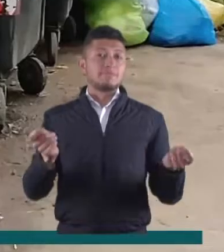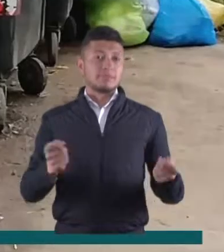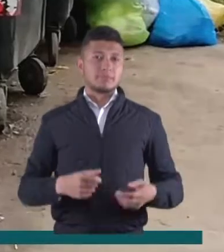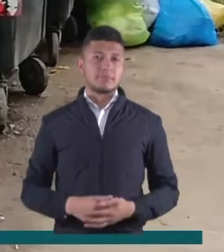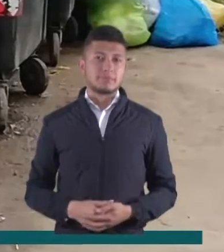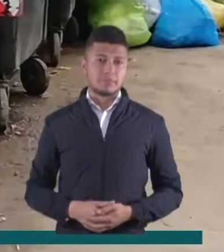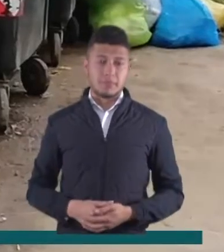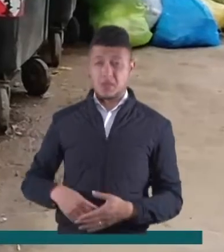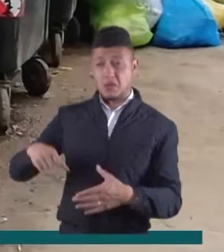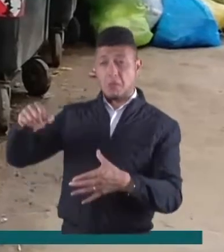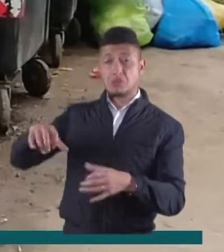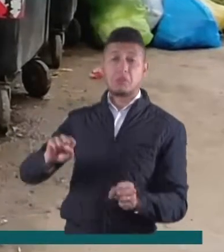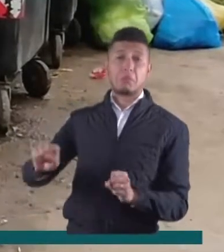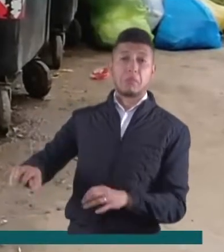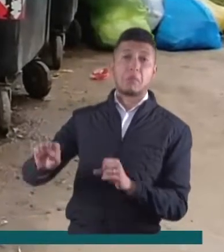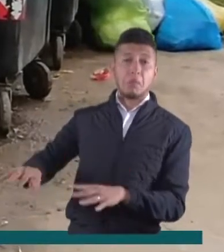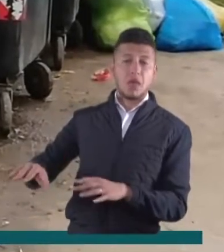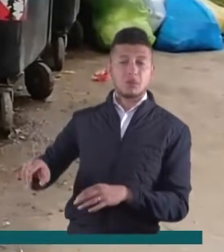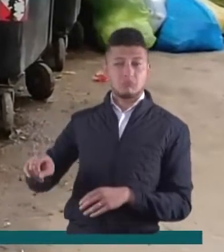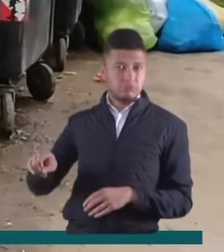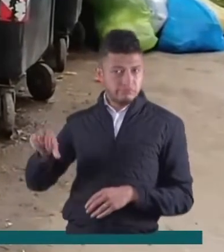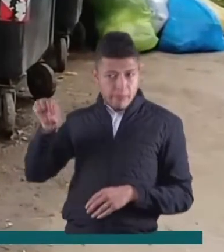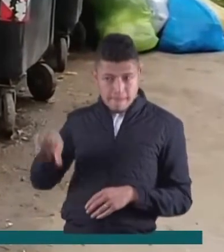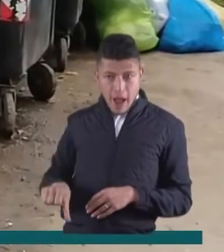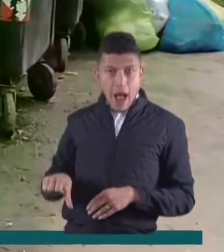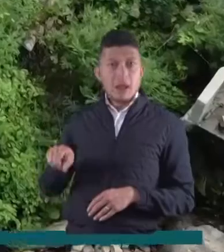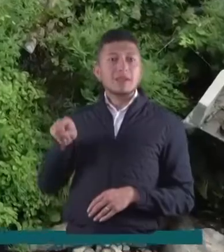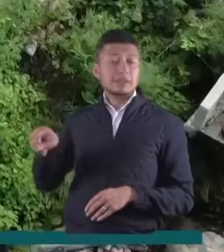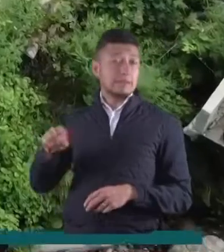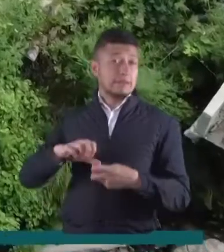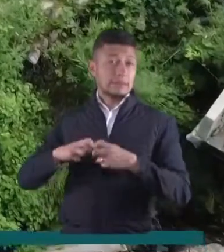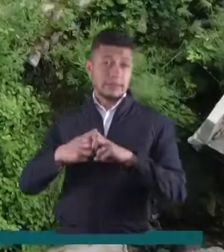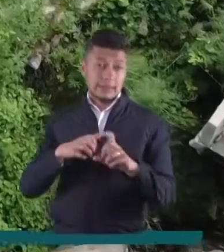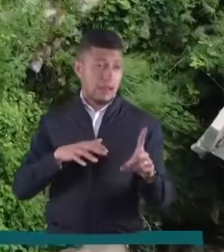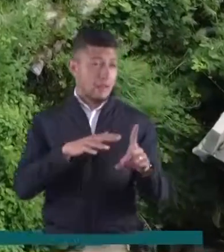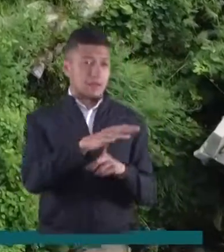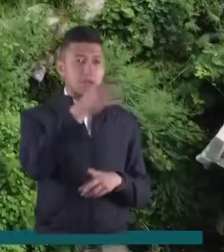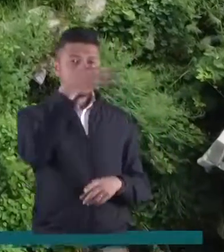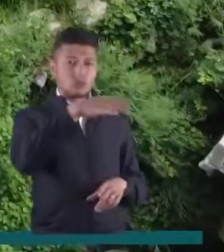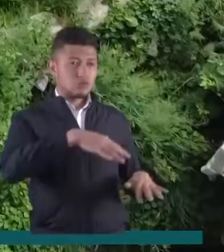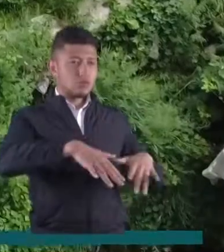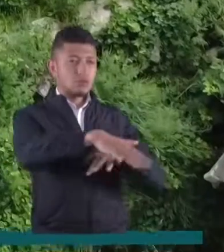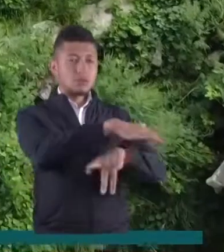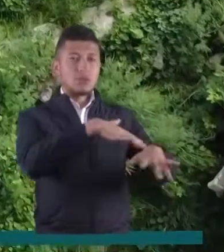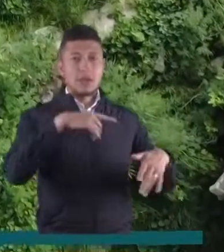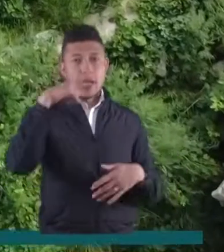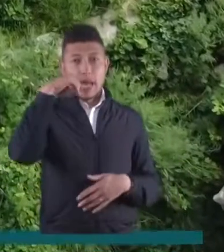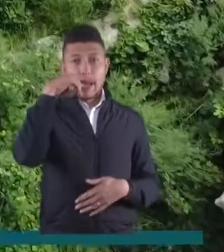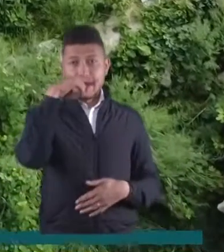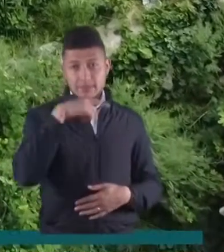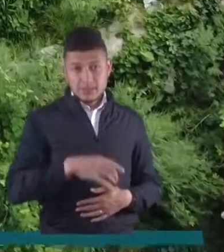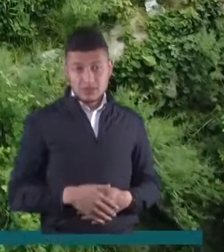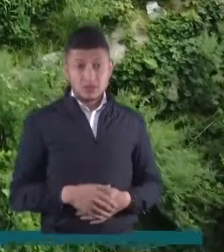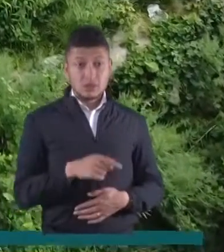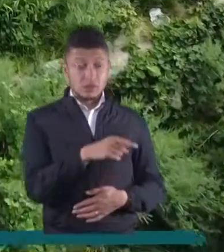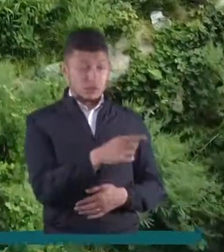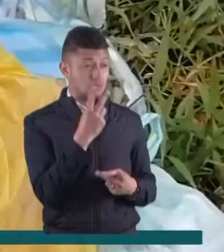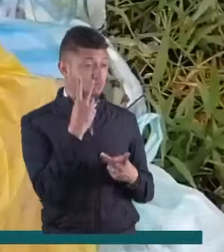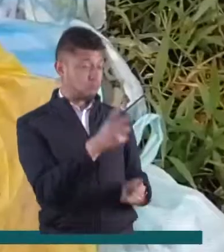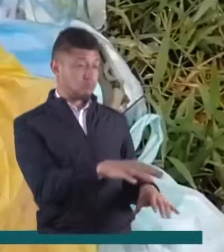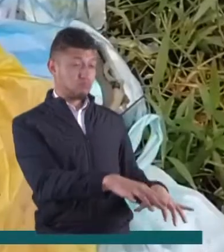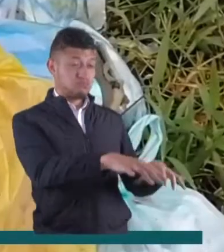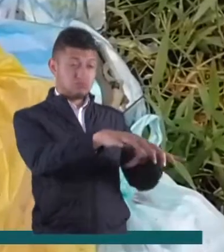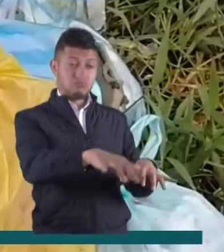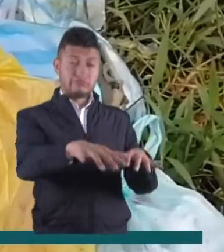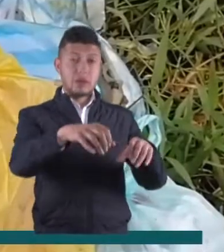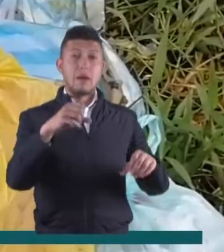la mala disposición de los residuos sólidos se ha vuelto una problemática de contaminación en el Amazonas con frecuencia se observan grandes